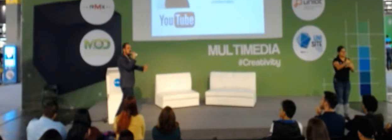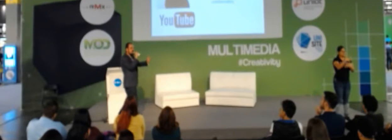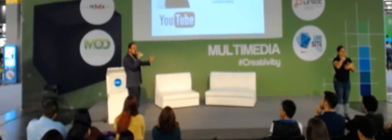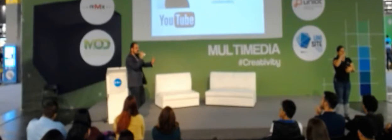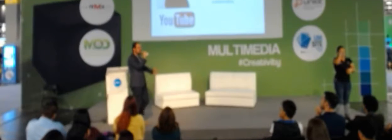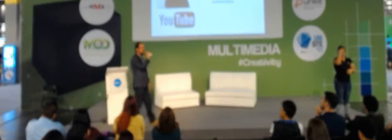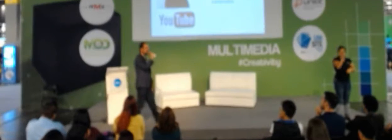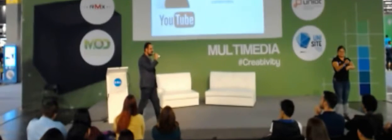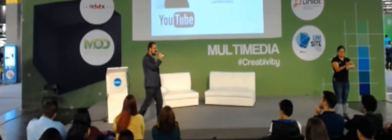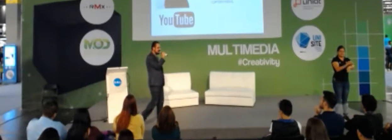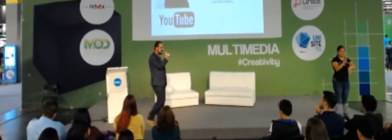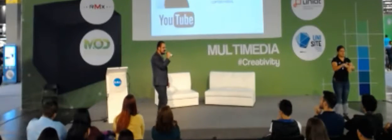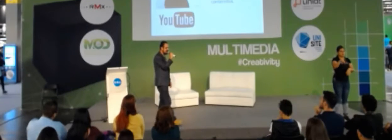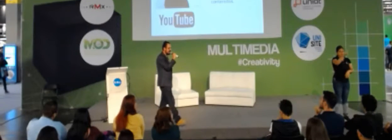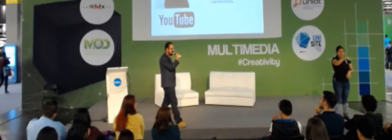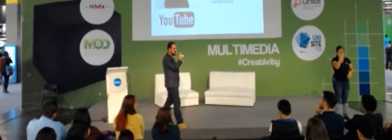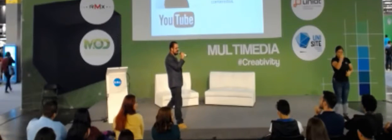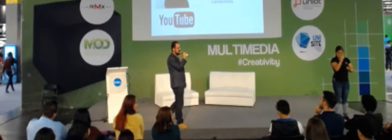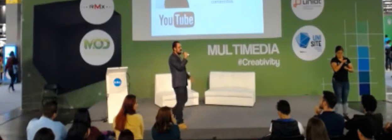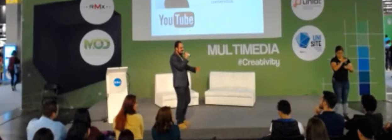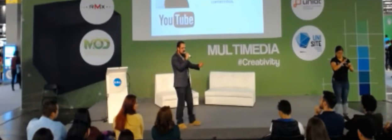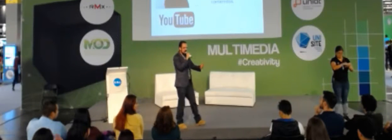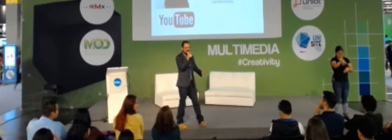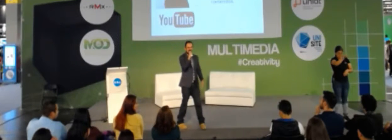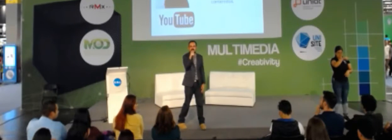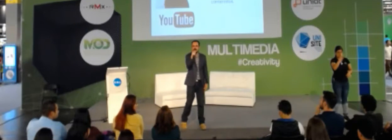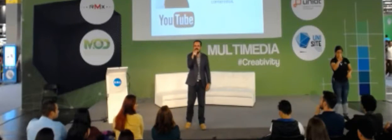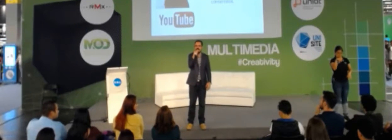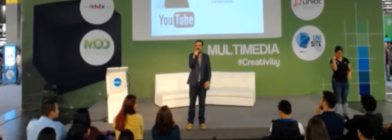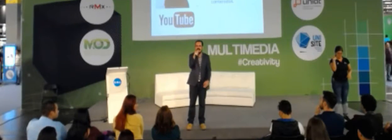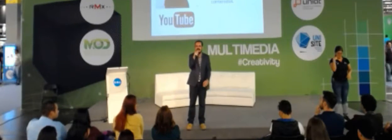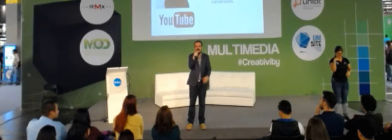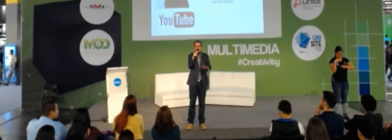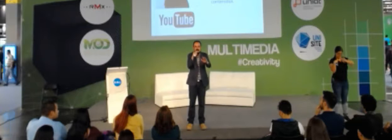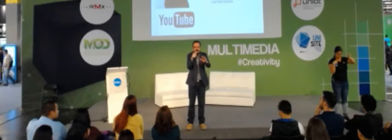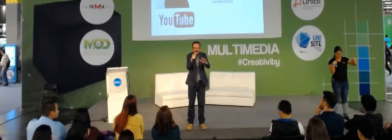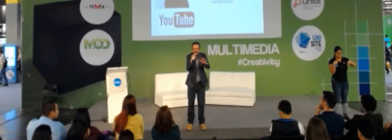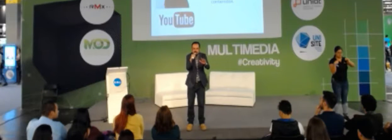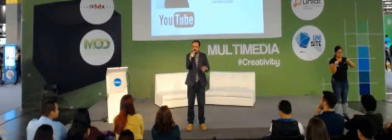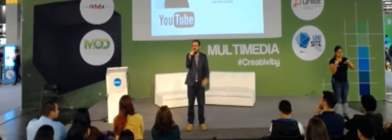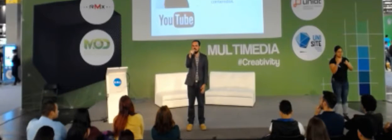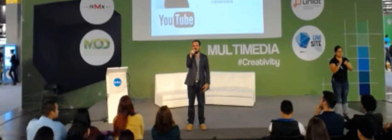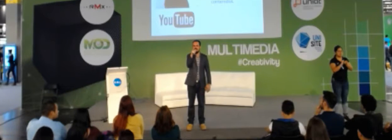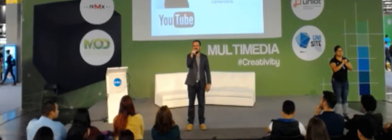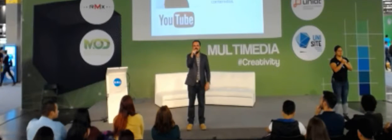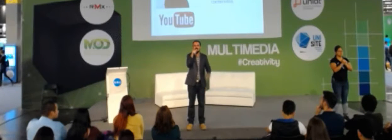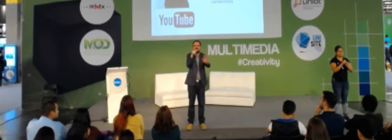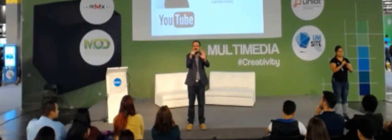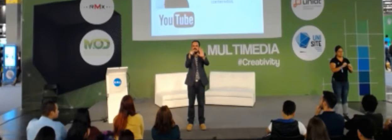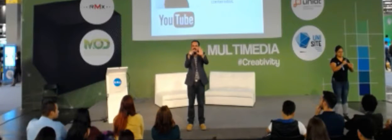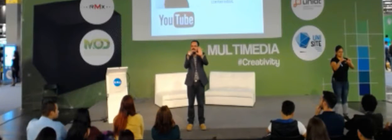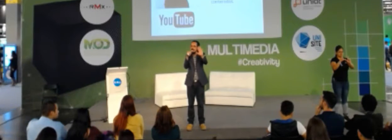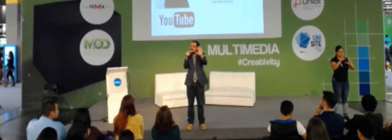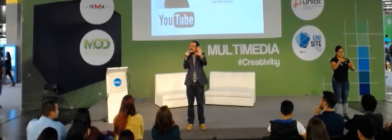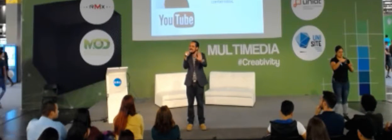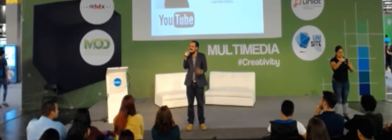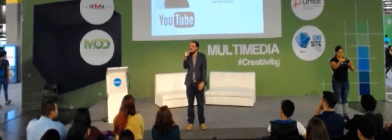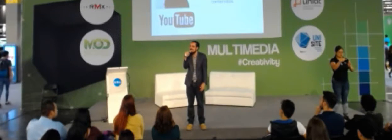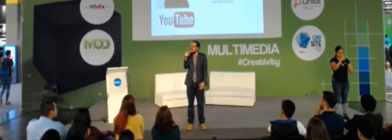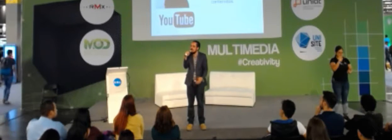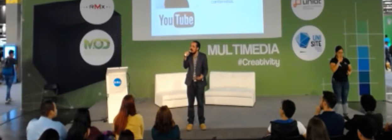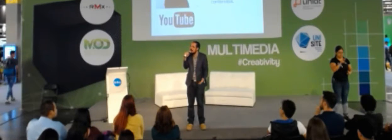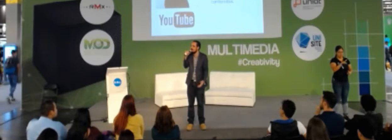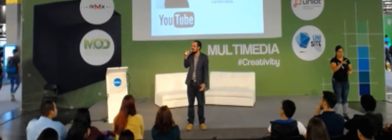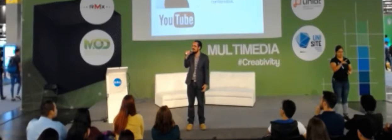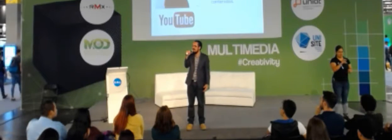cuando los alumnos sordos de Educación Incluyente de la Universidad de Guadalajara prenden YouTube, se ven en la pantalla y